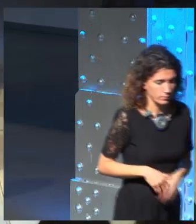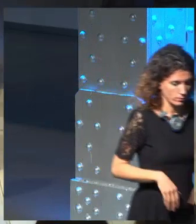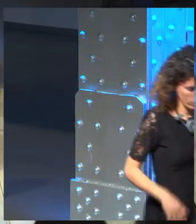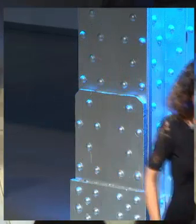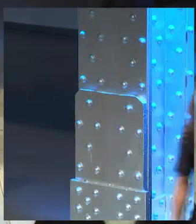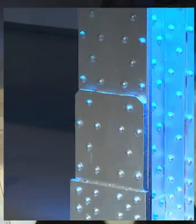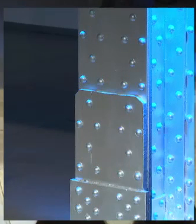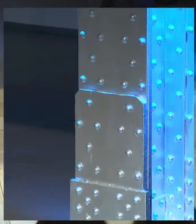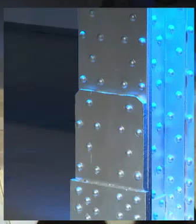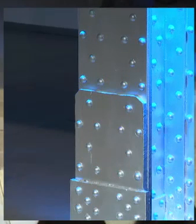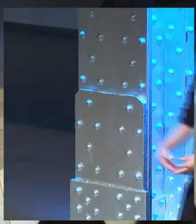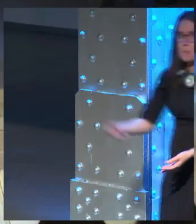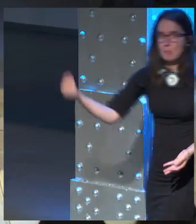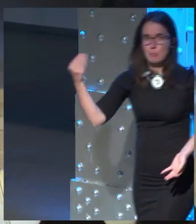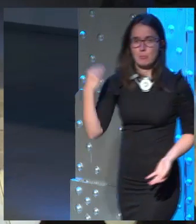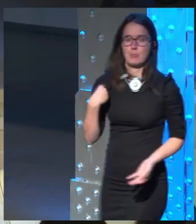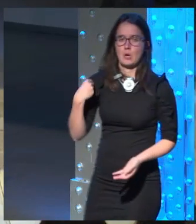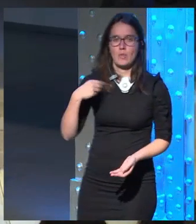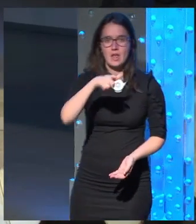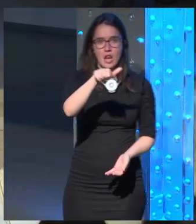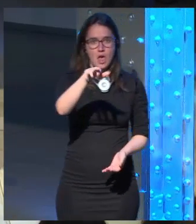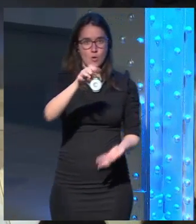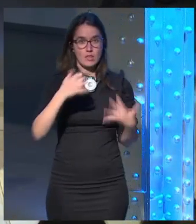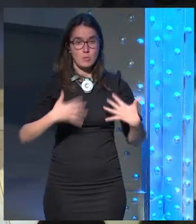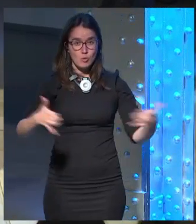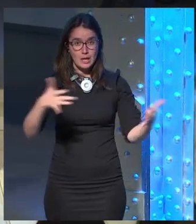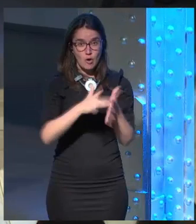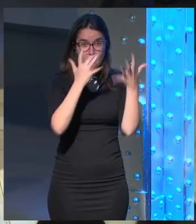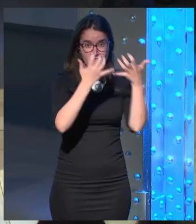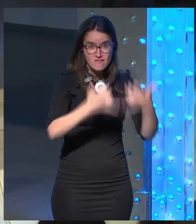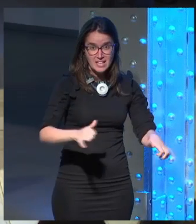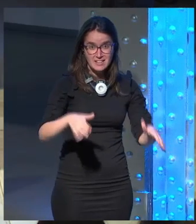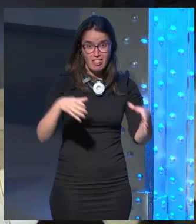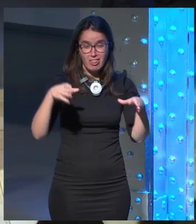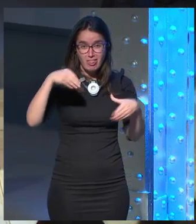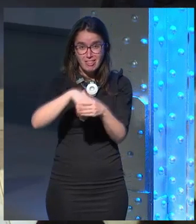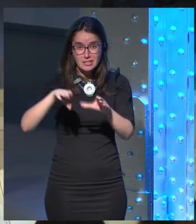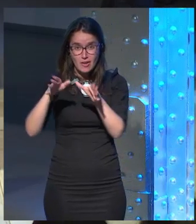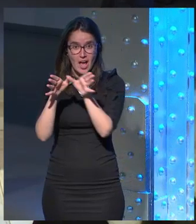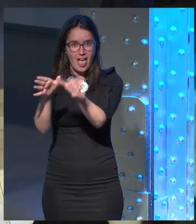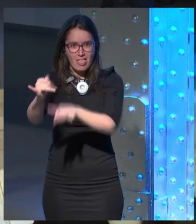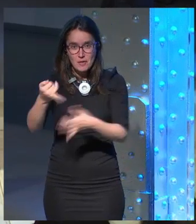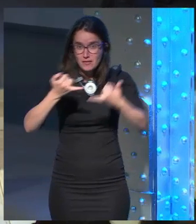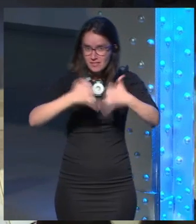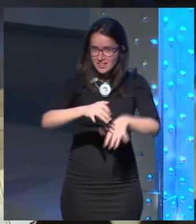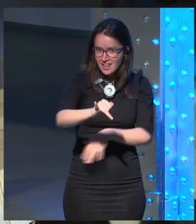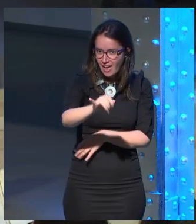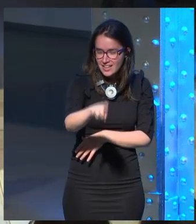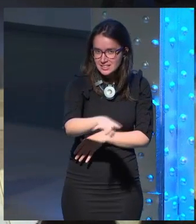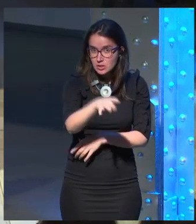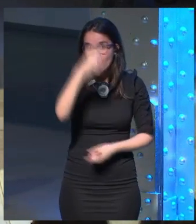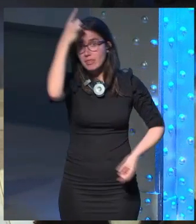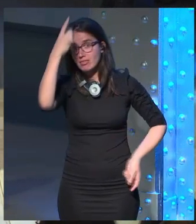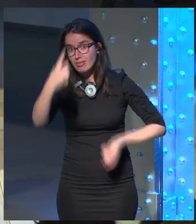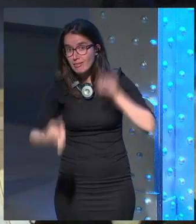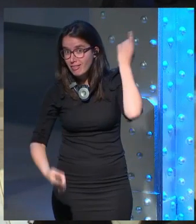También Laura, de la audiencia. ¿Hay fiestas en la Estación Espacial Internacional? ¿Se celebra una fiesta de vez en